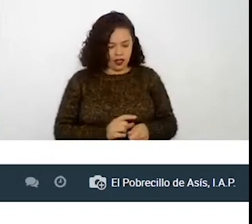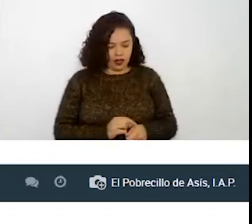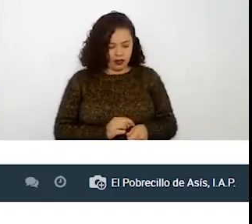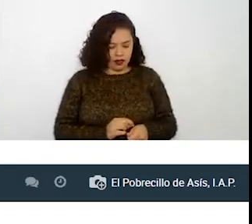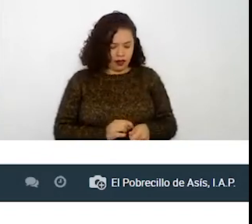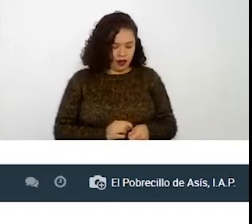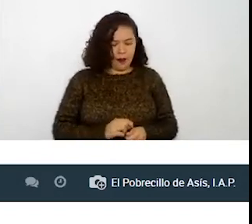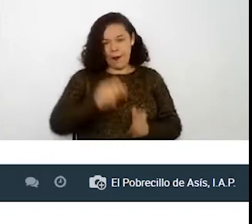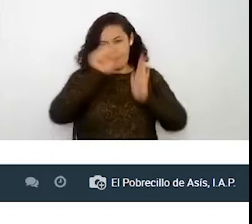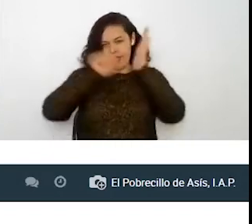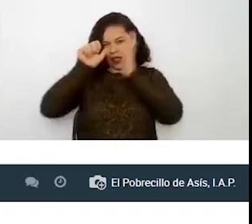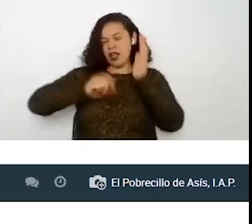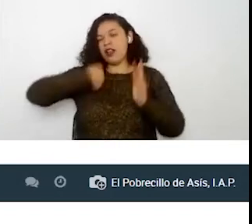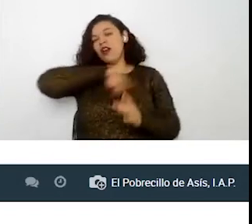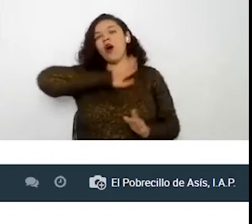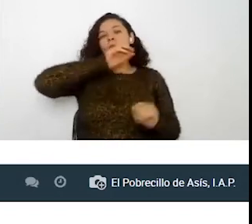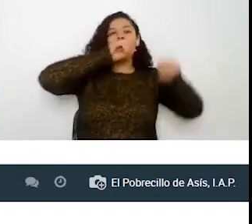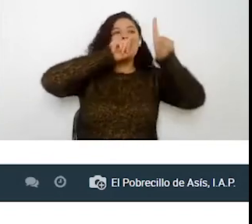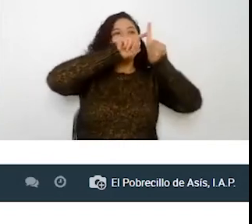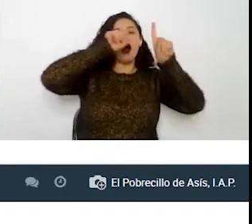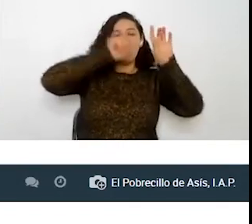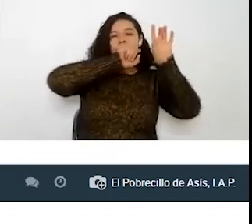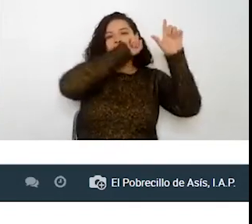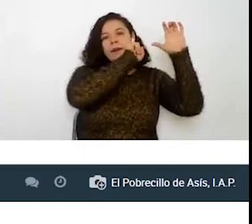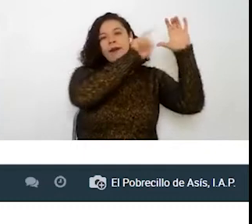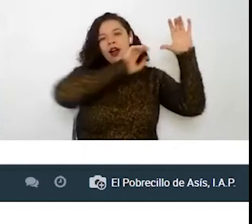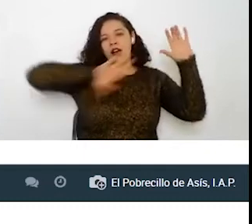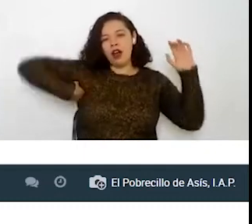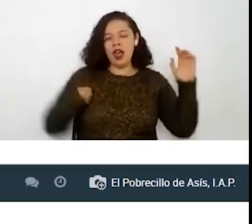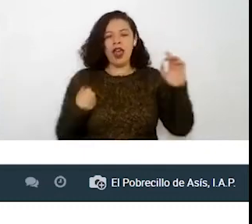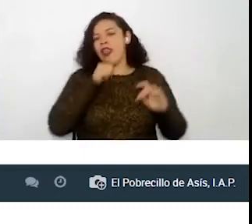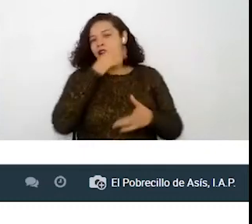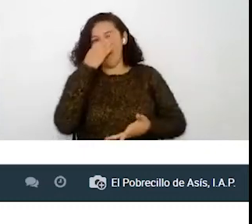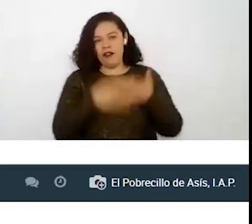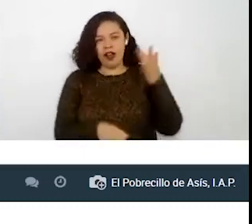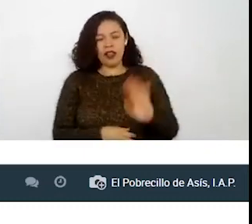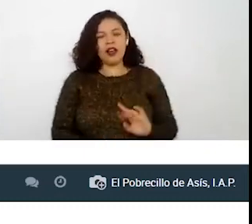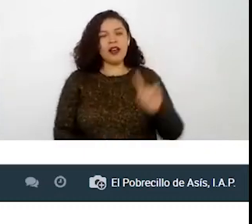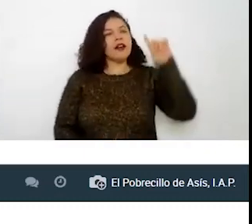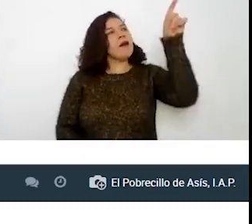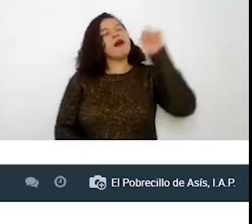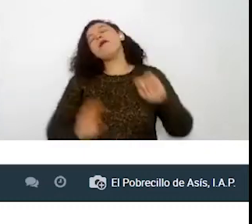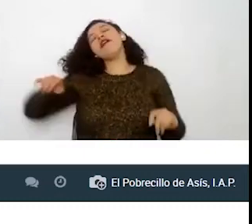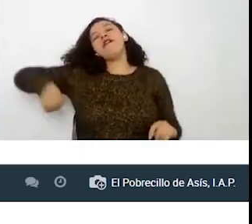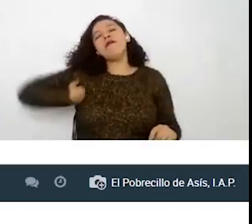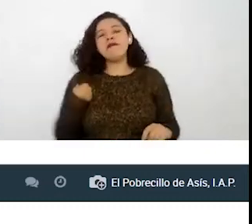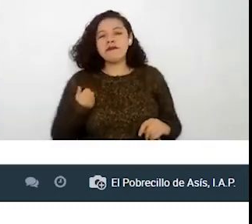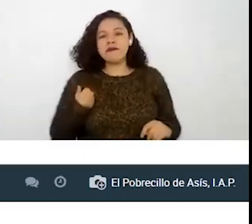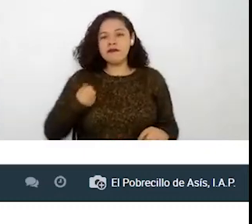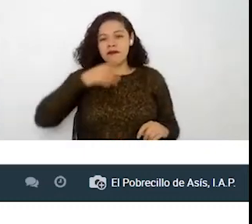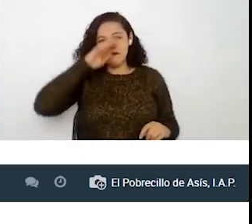y le vamos a guardar ya no nos falta ningún campo le vamos a guardar Y